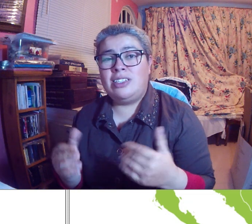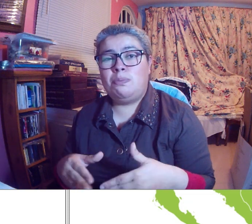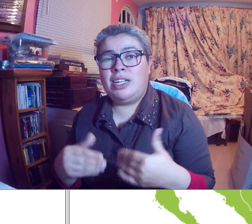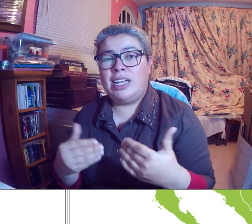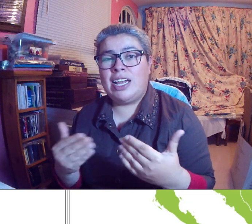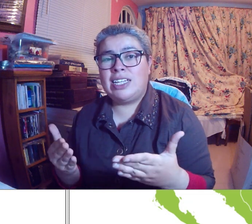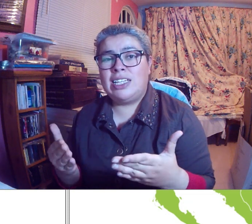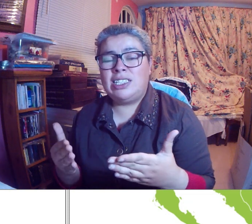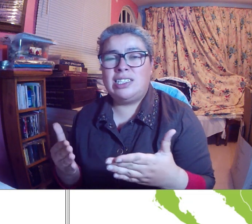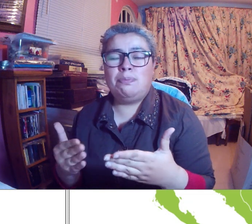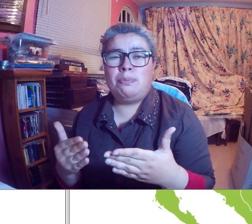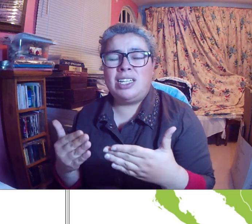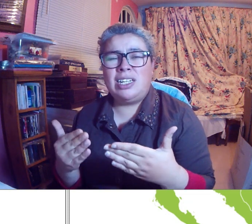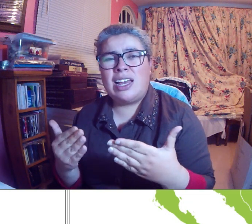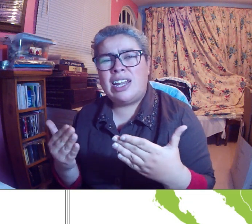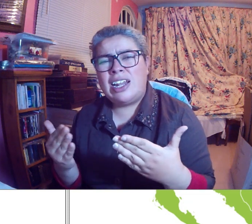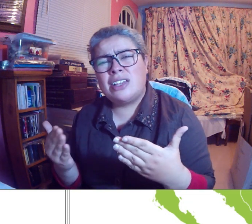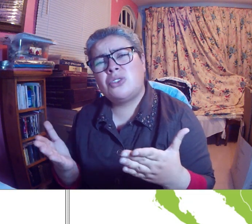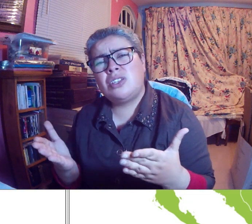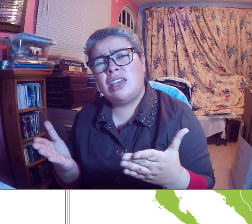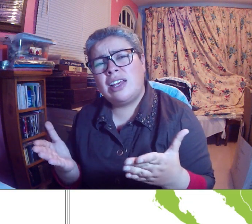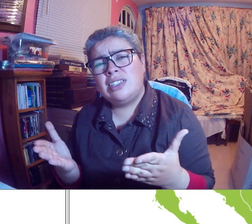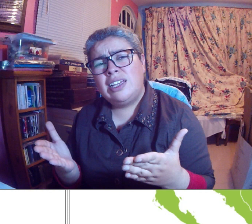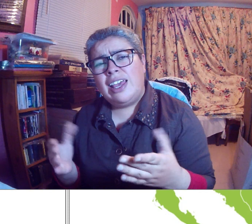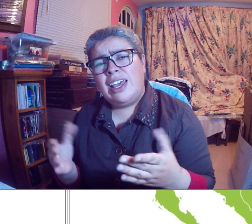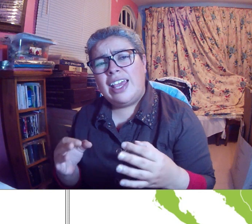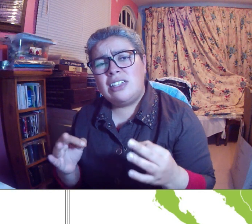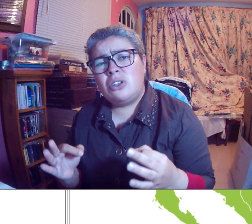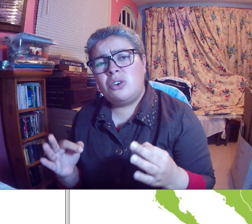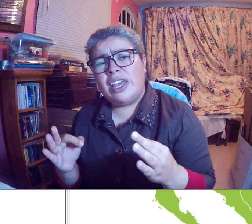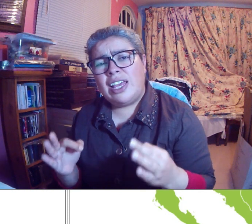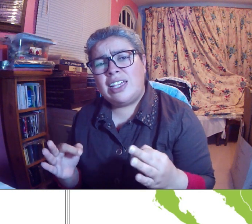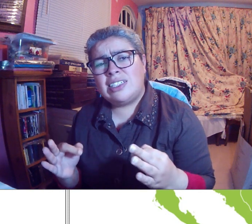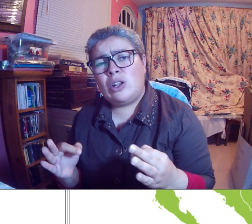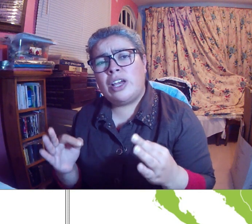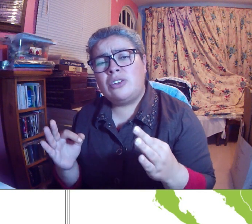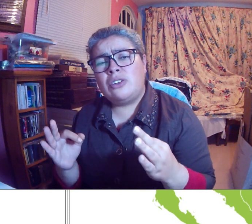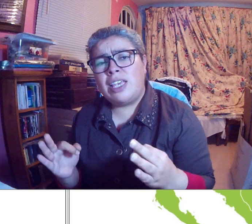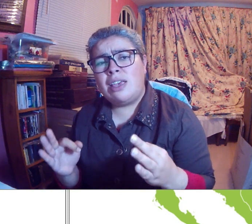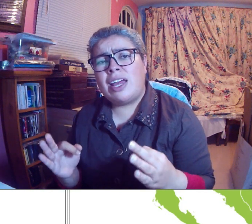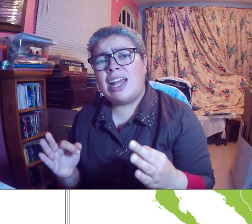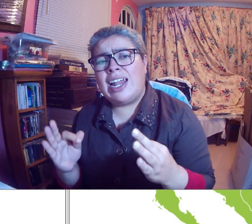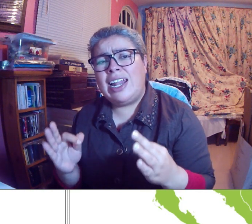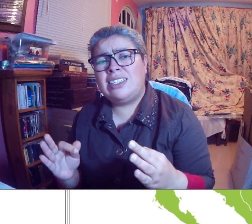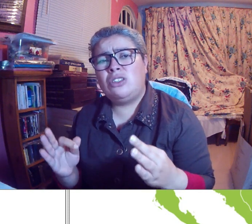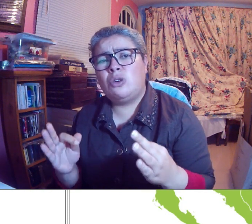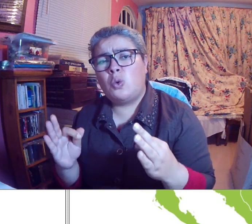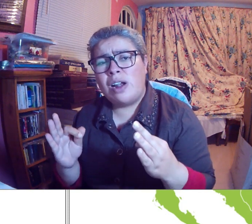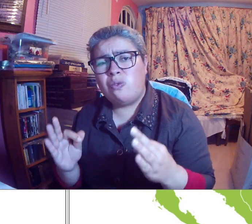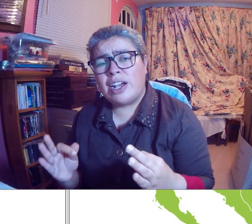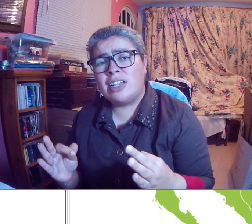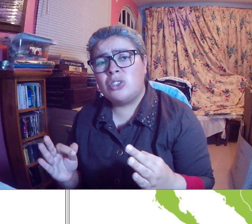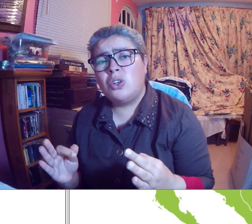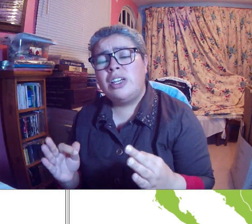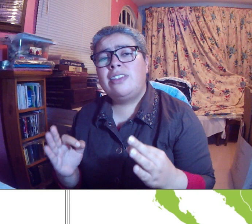aula, disciplina en casa, disciplina en la sociedad. Esto es lo que nos va a llevar al éxito o